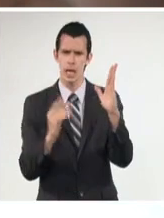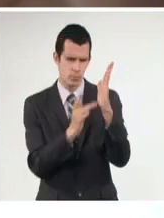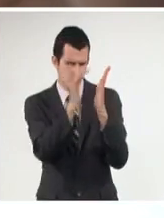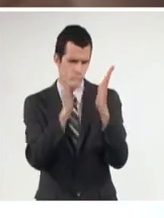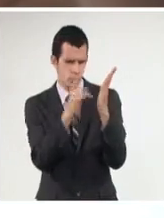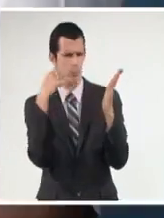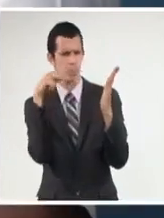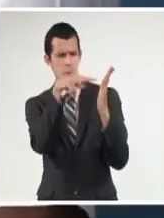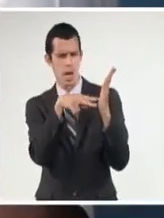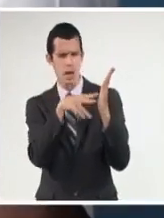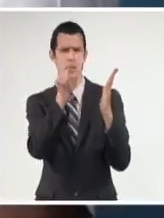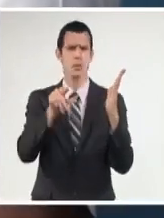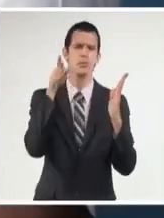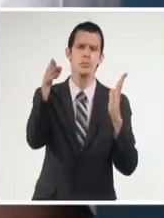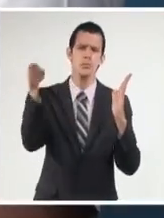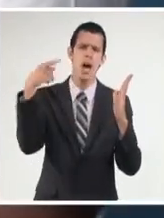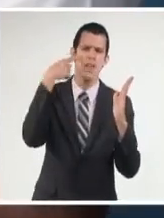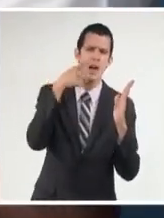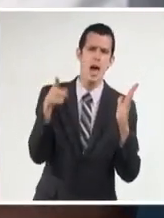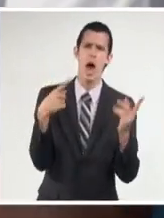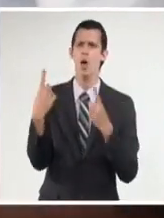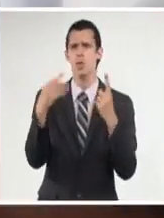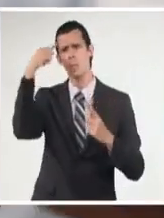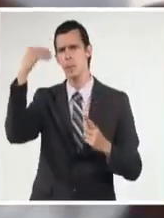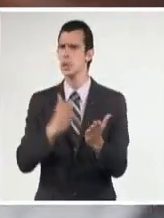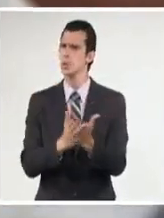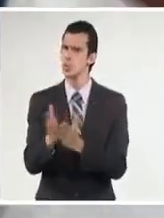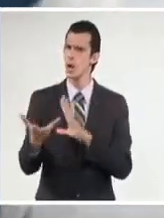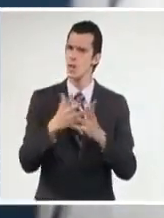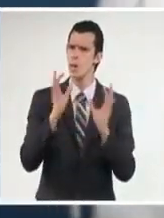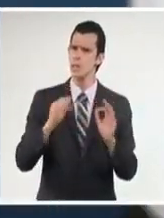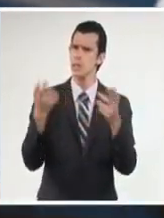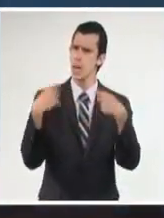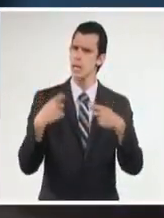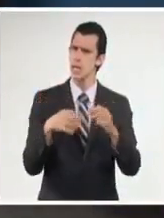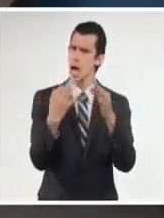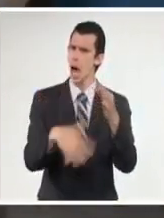salirse con la suya. Manuel Alejandro Reyes, para el Sistema Informativo de la Televisión Cubana.